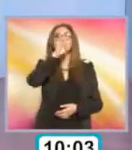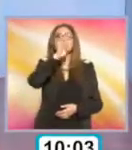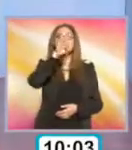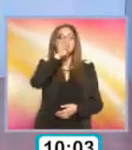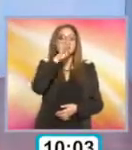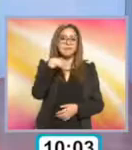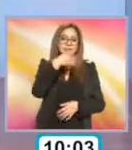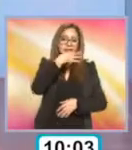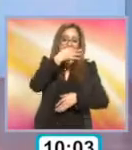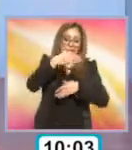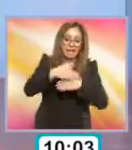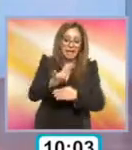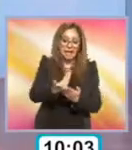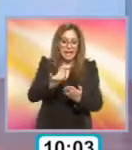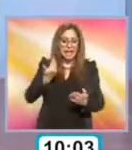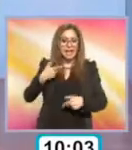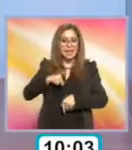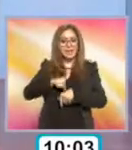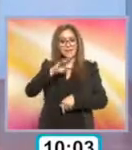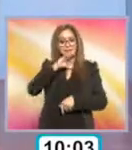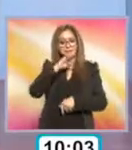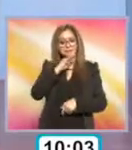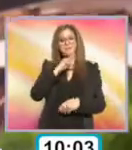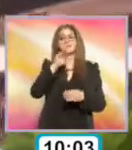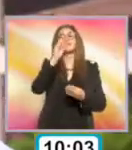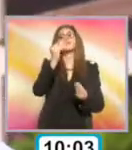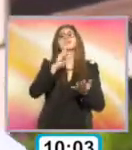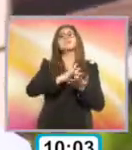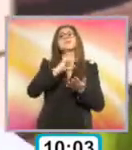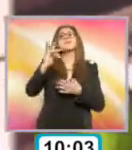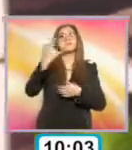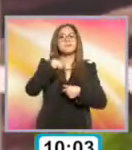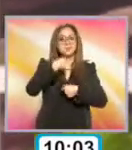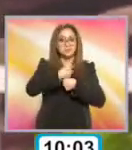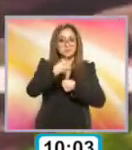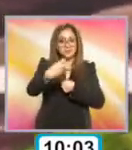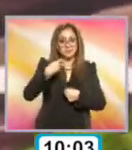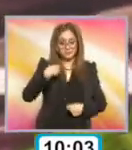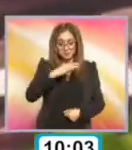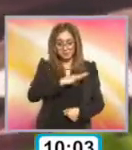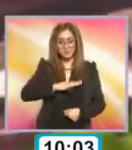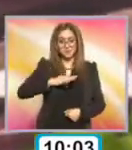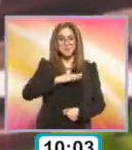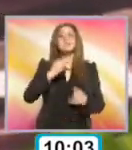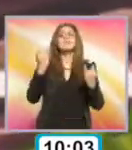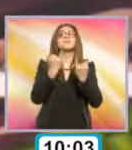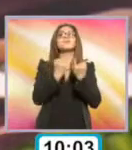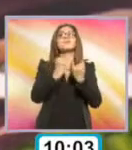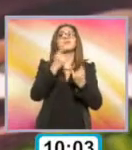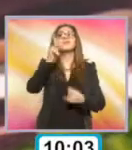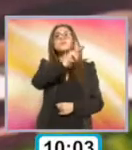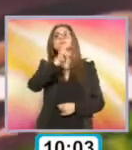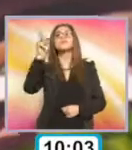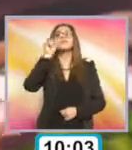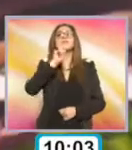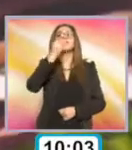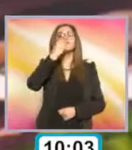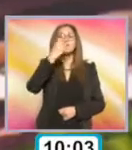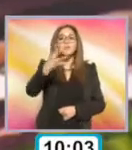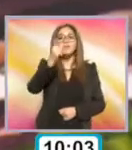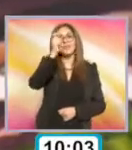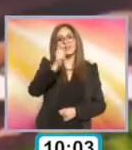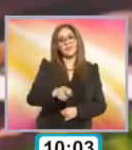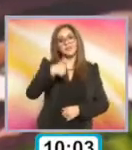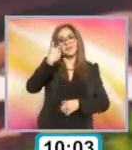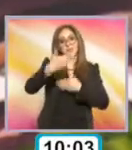adelanto. Ah, ¿no? sí, de verdad, muchas gracias por la invitación. Muy feliz de estar aquí con ustedes. Aprovecho para mandarles un beso a todas las madres mexicanas que